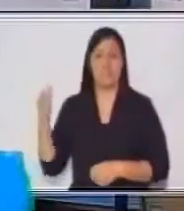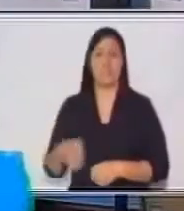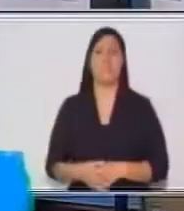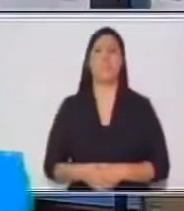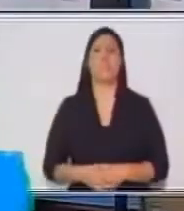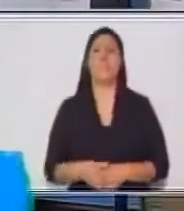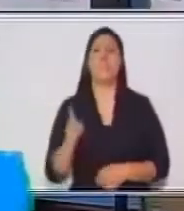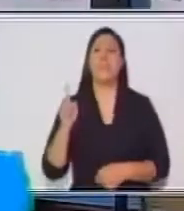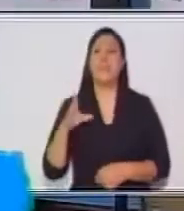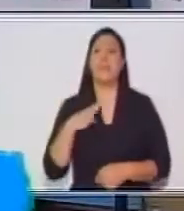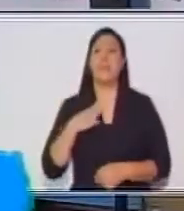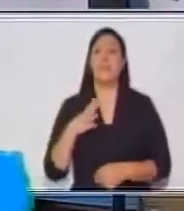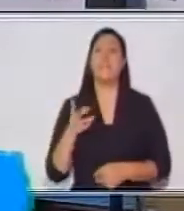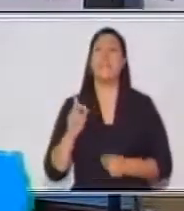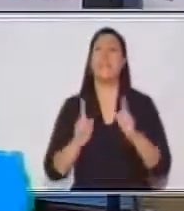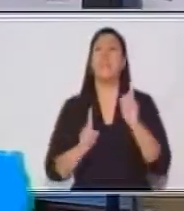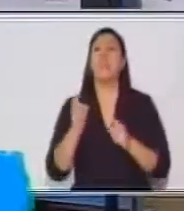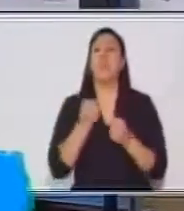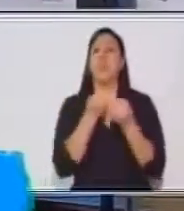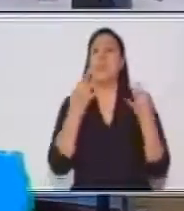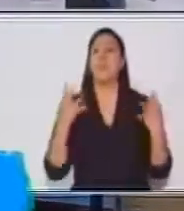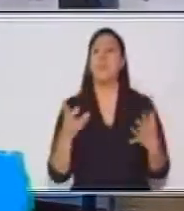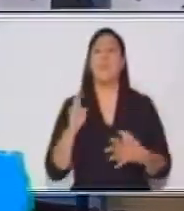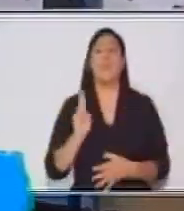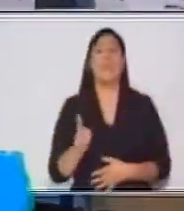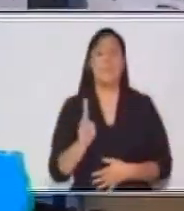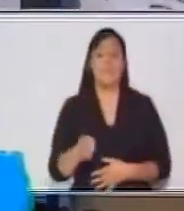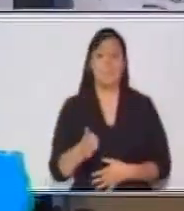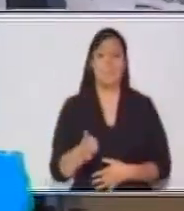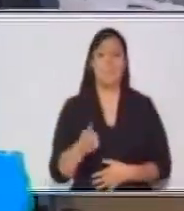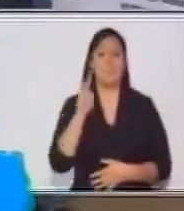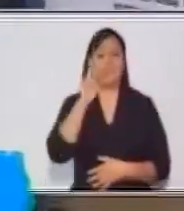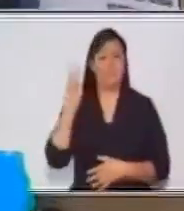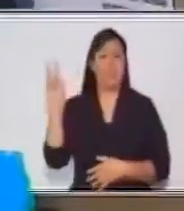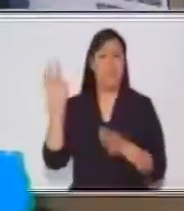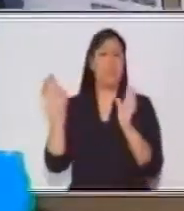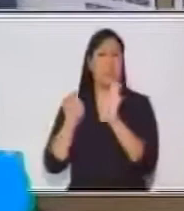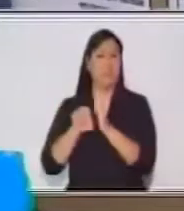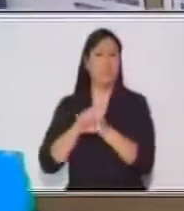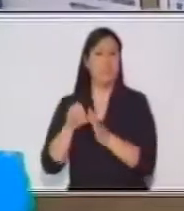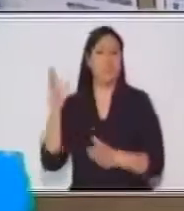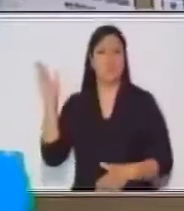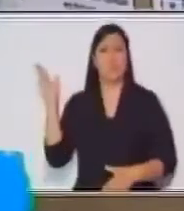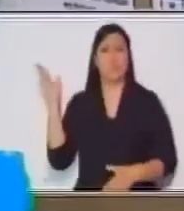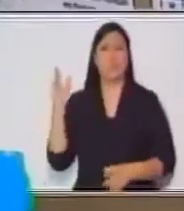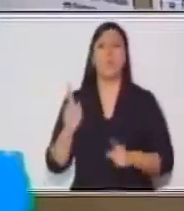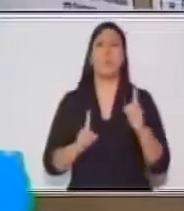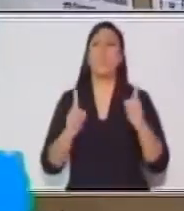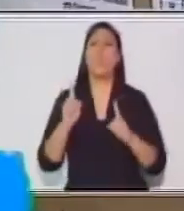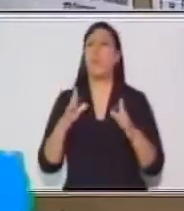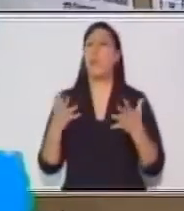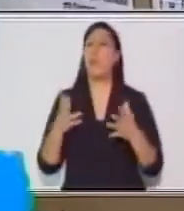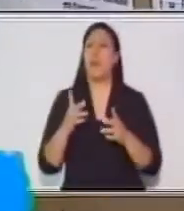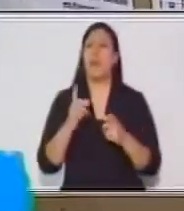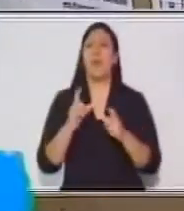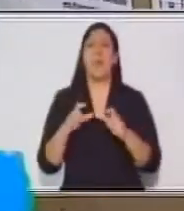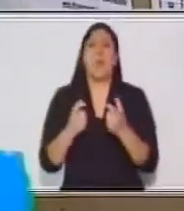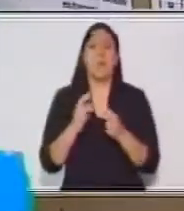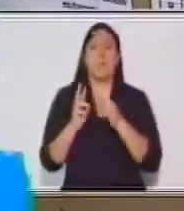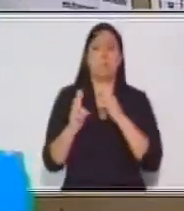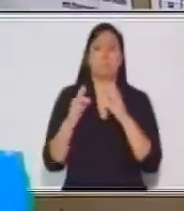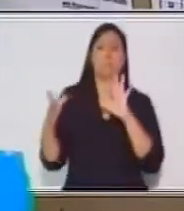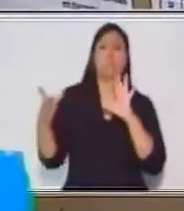la constante de proporcionalidad. Veamos algunos ejemplos de relaciones